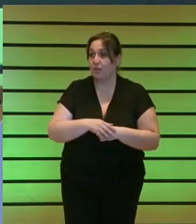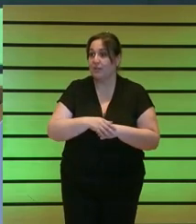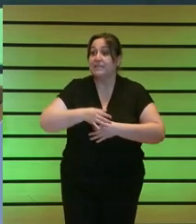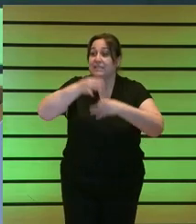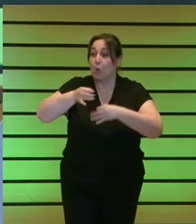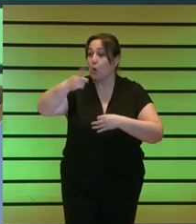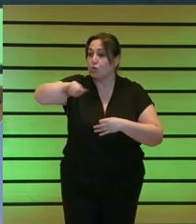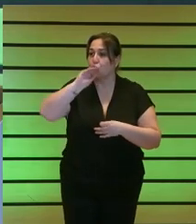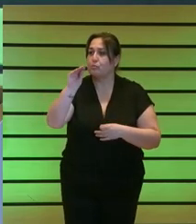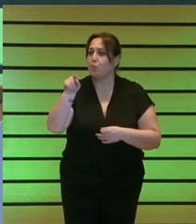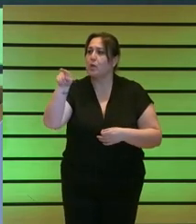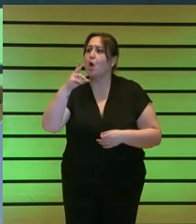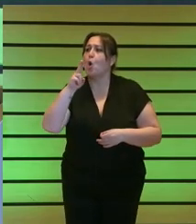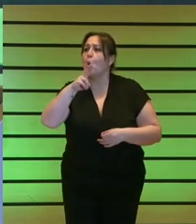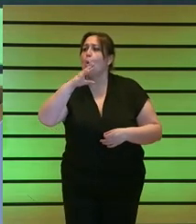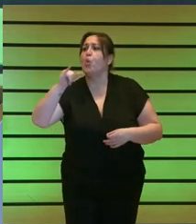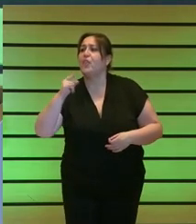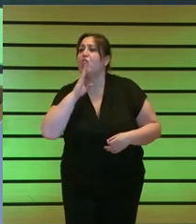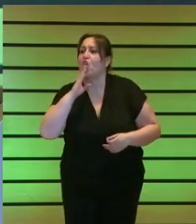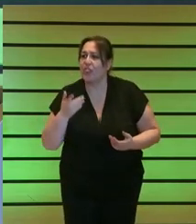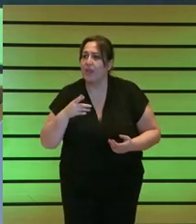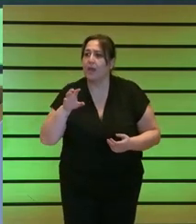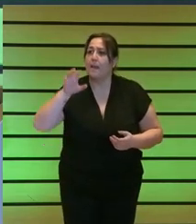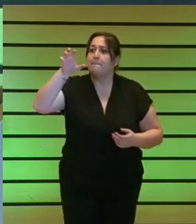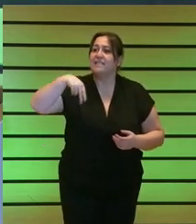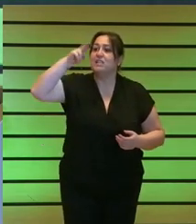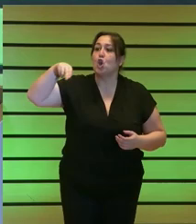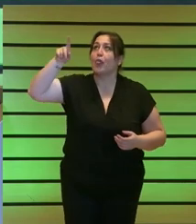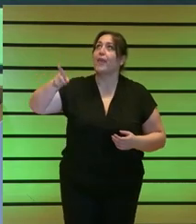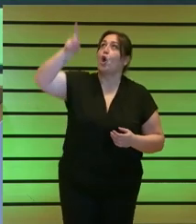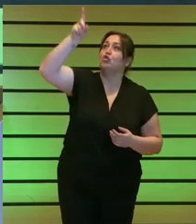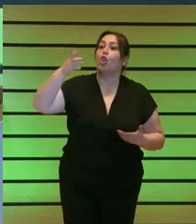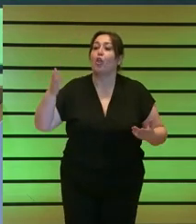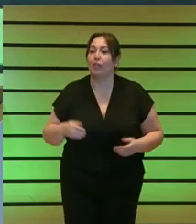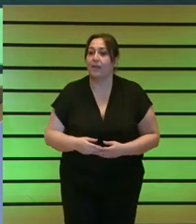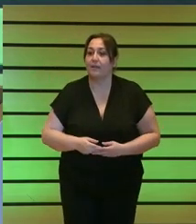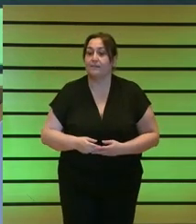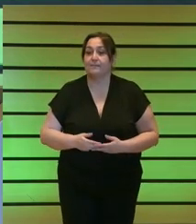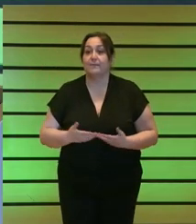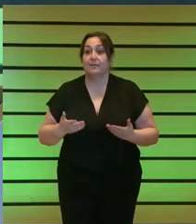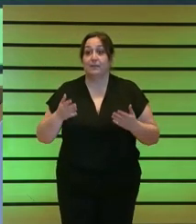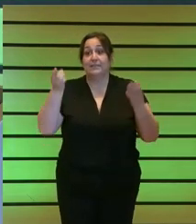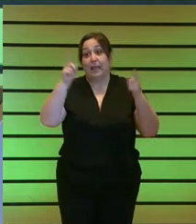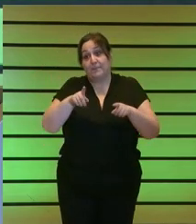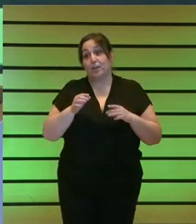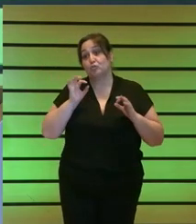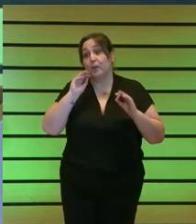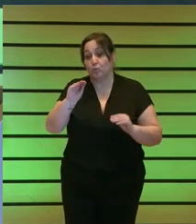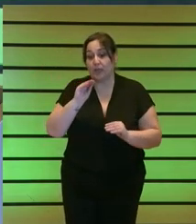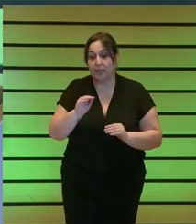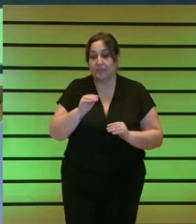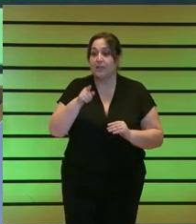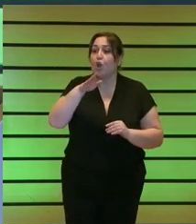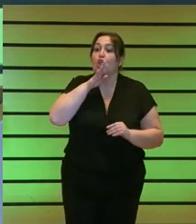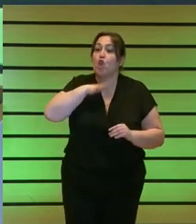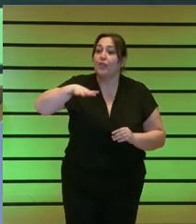están esas ucis si es en los países nórdicos o dónde es No pues Y también nos preguntaréis no Además de